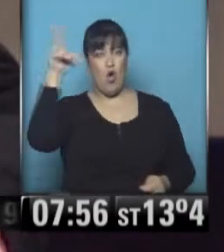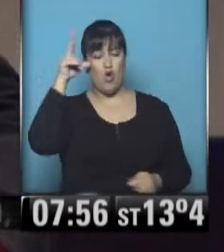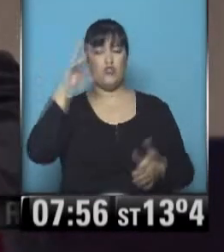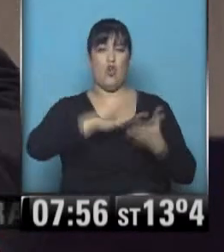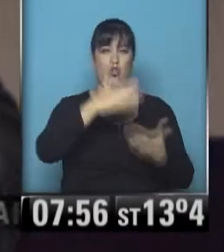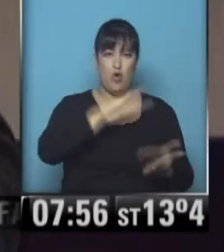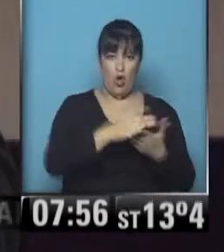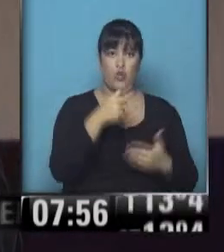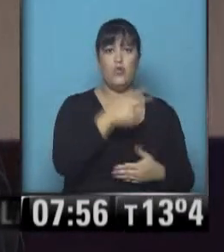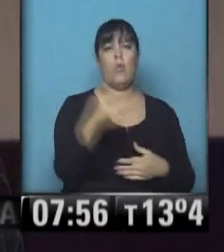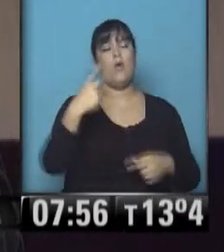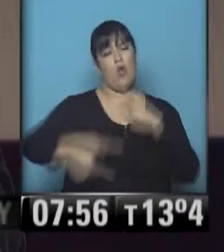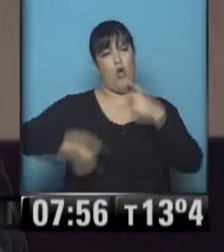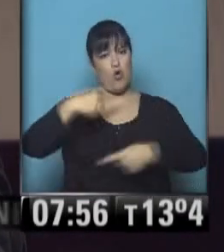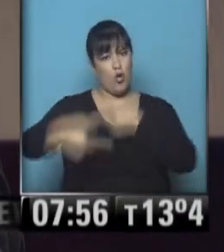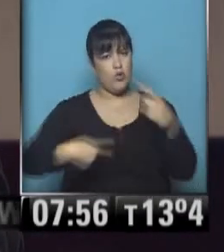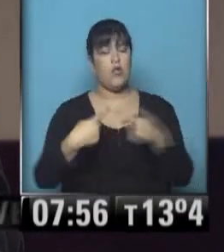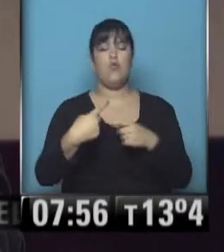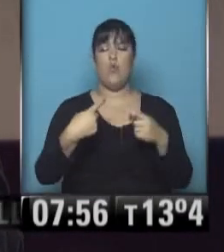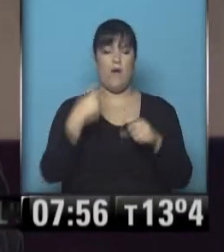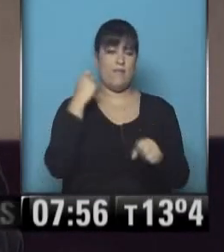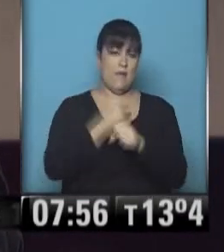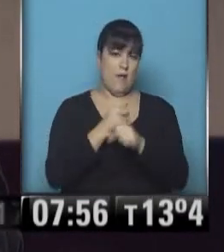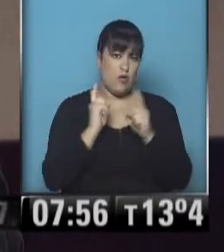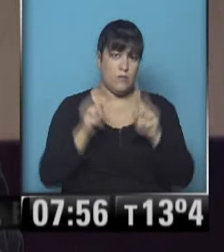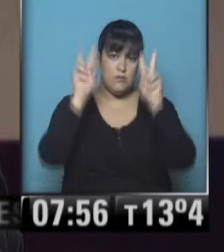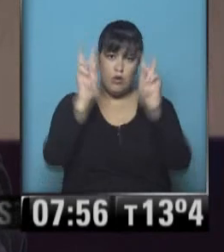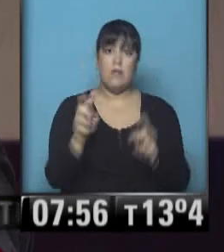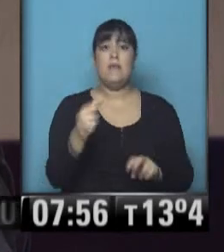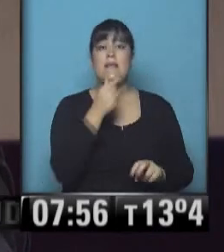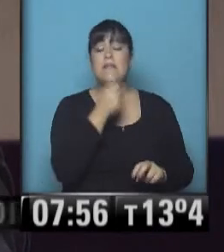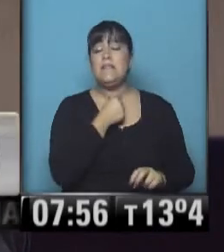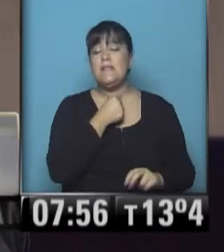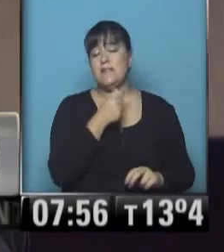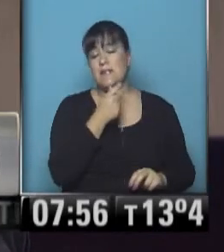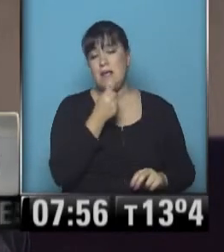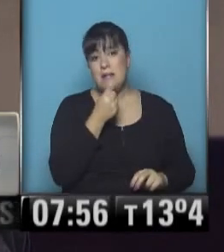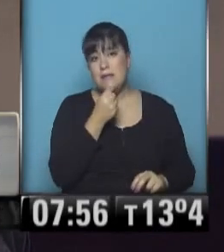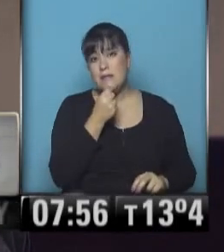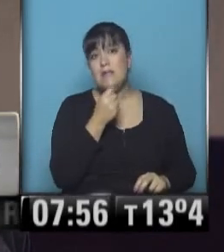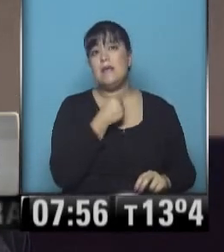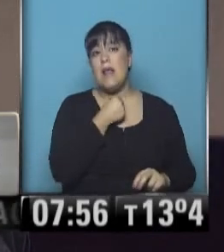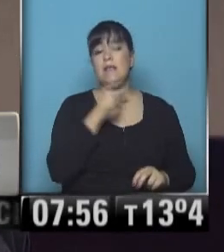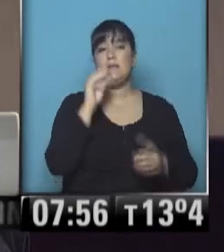sigue trabajando en la adecuación de la universidad. Quienes quieran tener más información de este tema pueden ingresar a